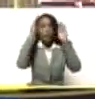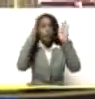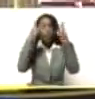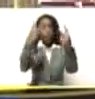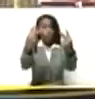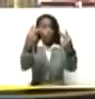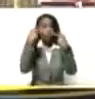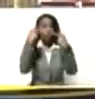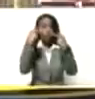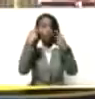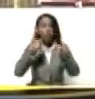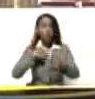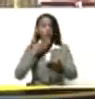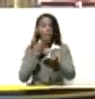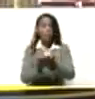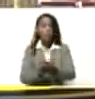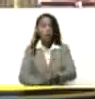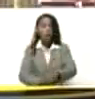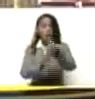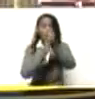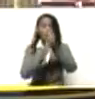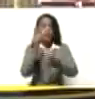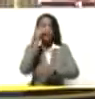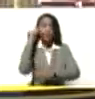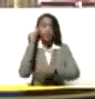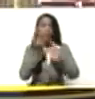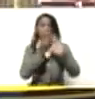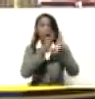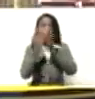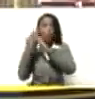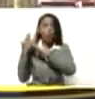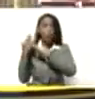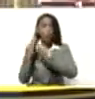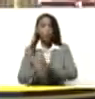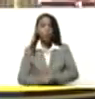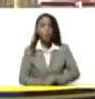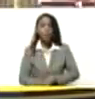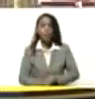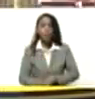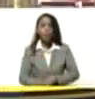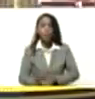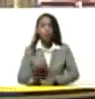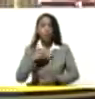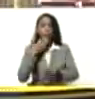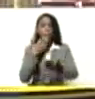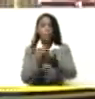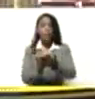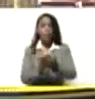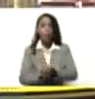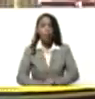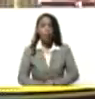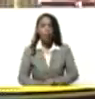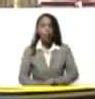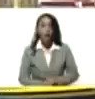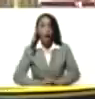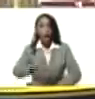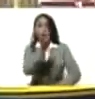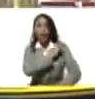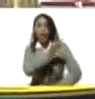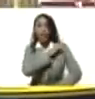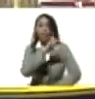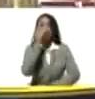les pido a los líderes y lideresas de las comunas les pido a los jefes y